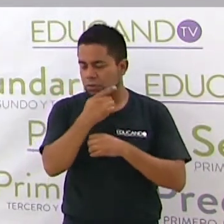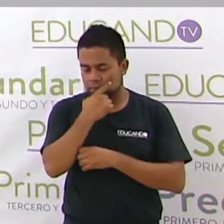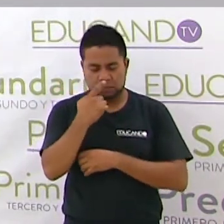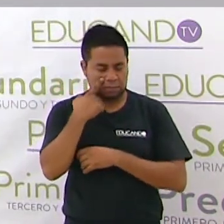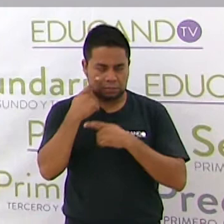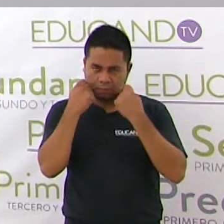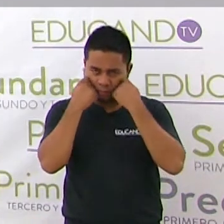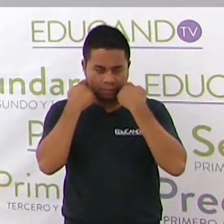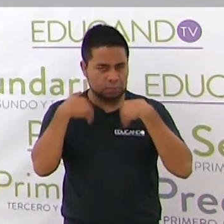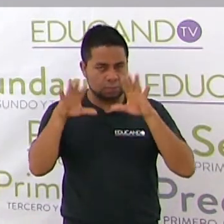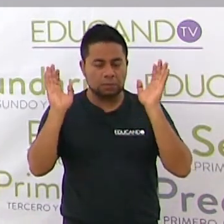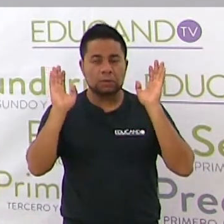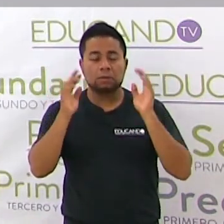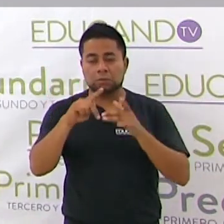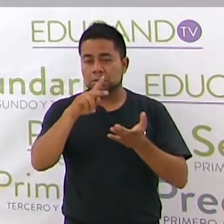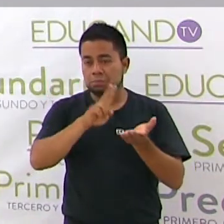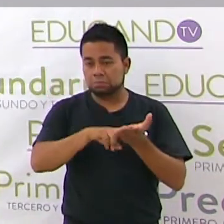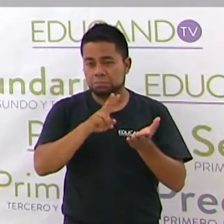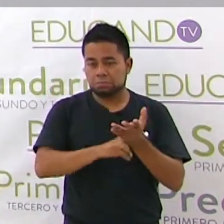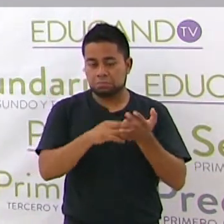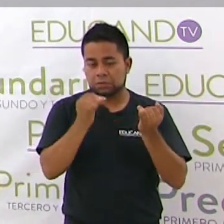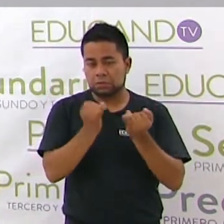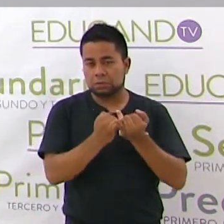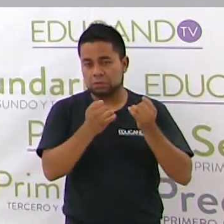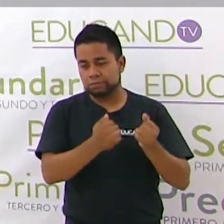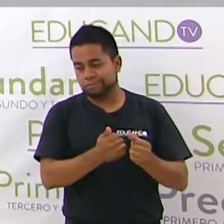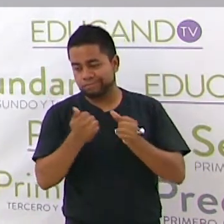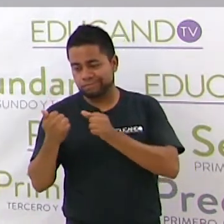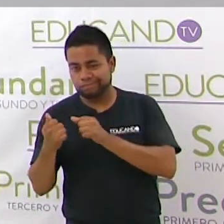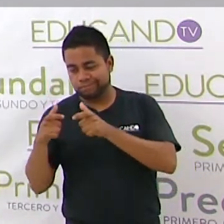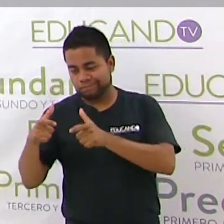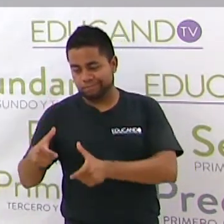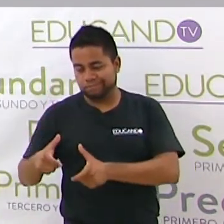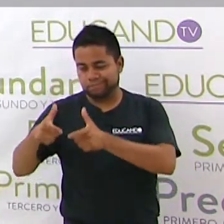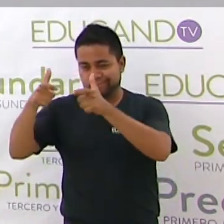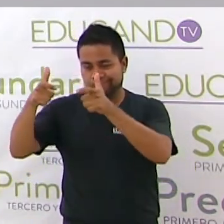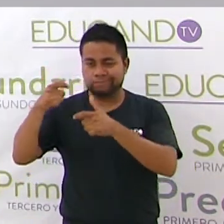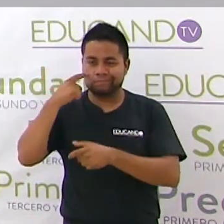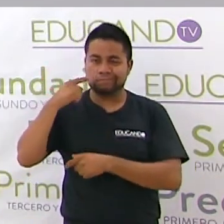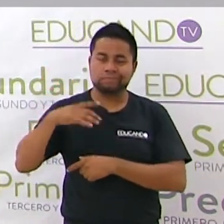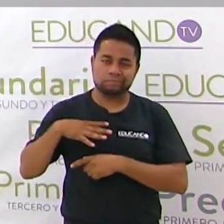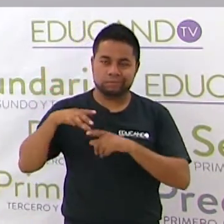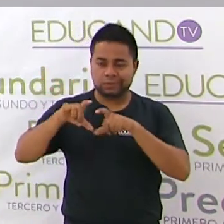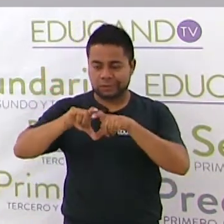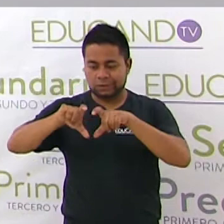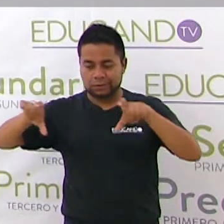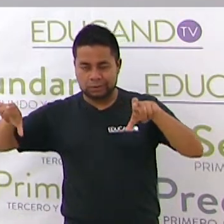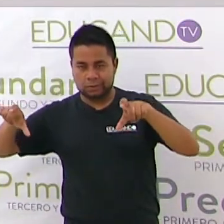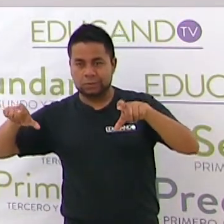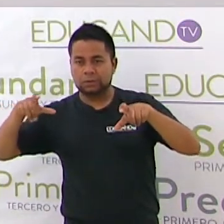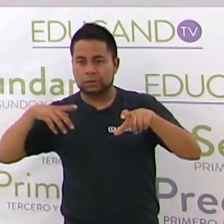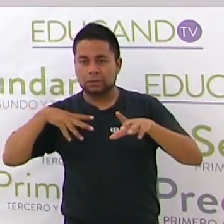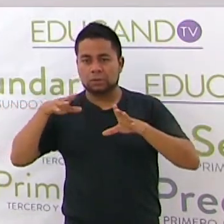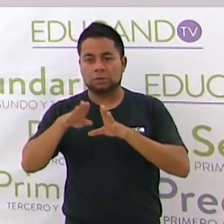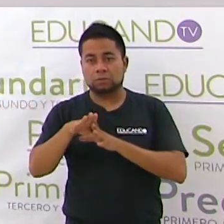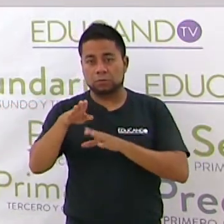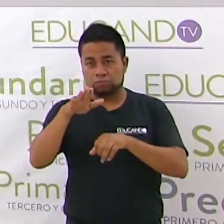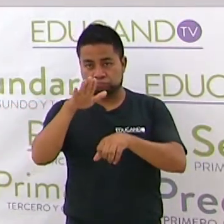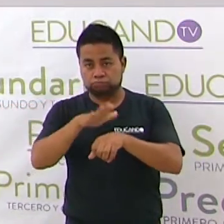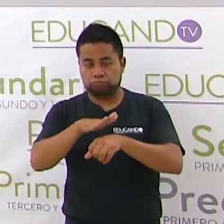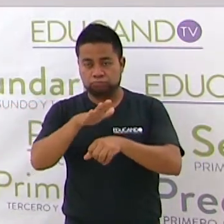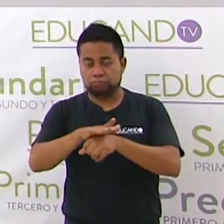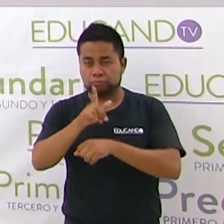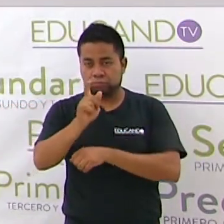quieran. Pero ese mismo valor lo tiene que tener el cilindro. Aquí tenemos un cilindro y el cilindro, como sabrán